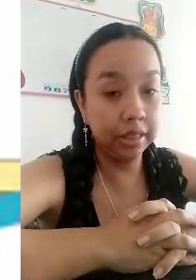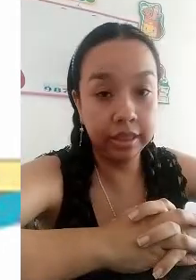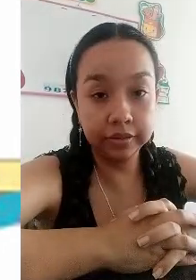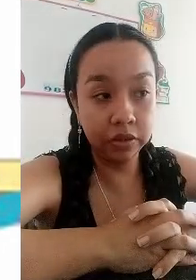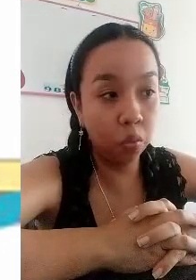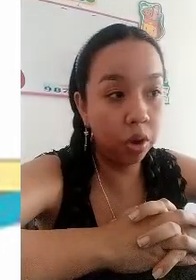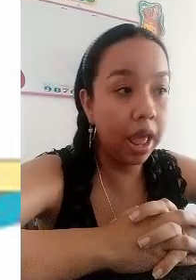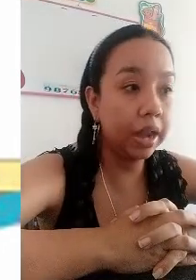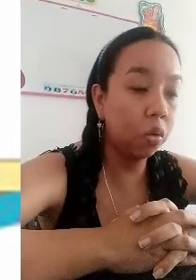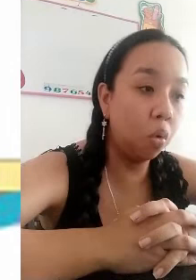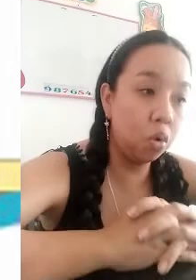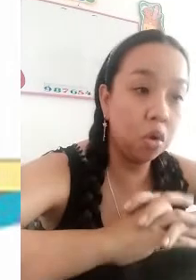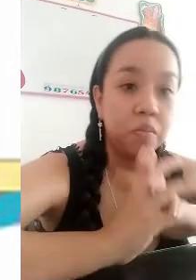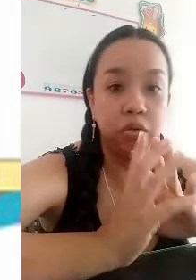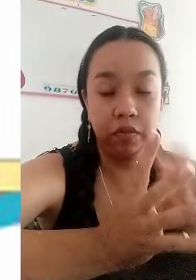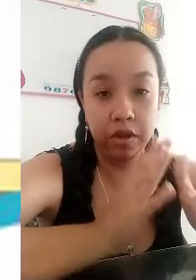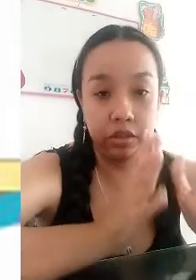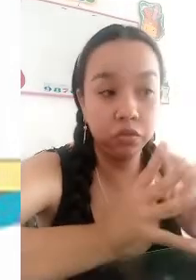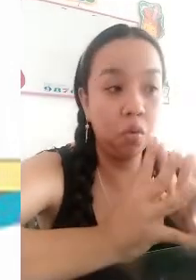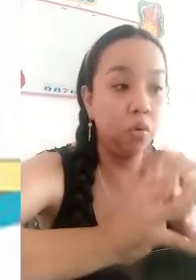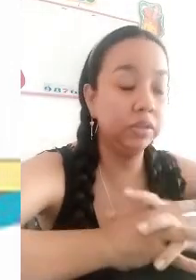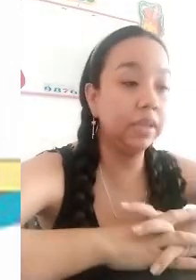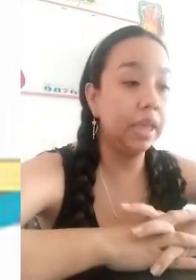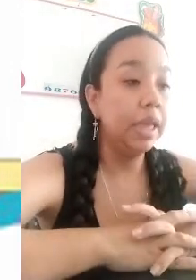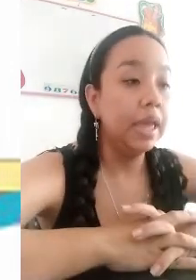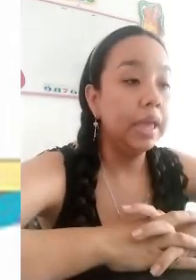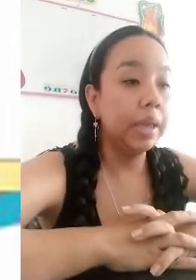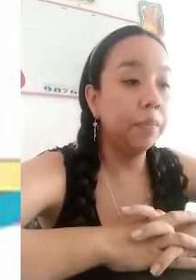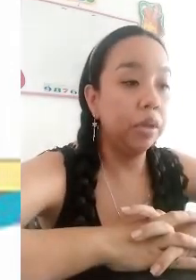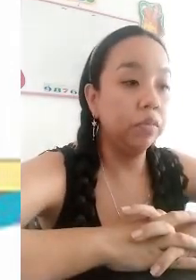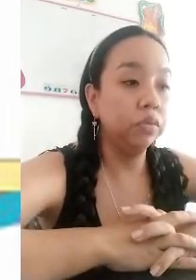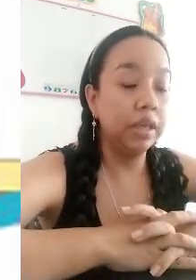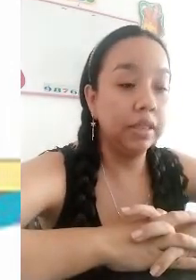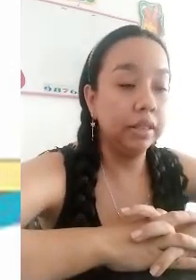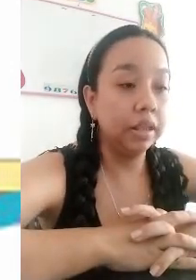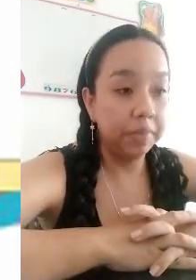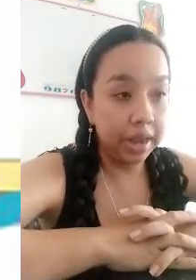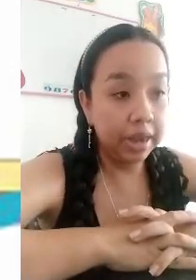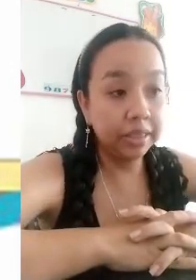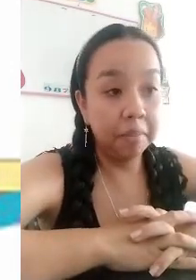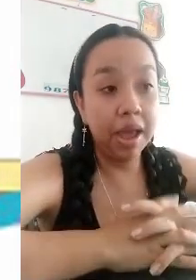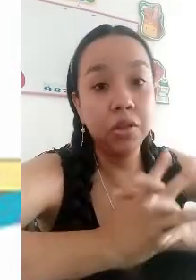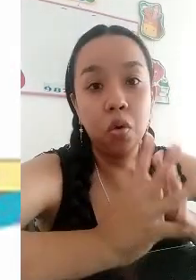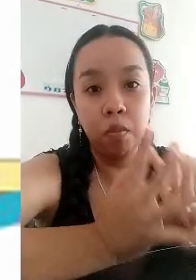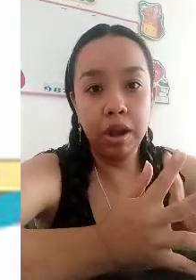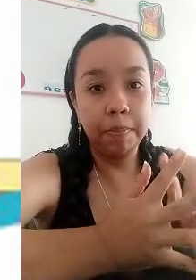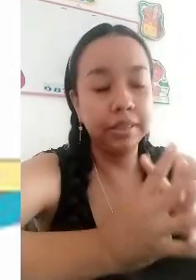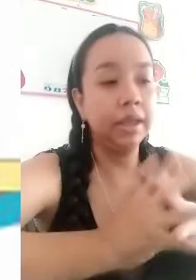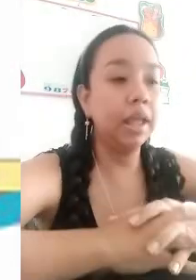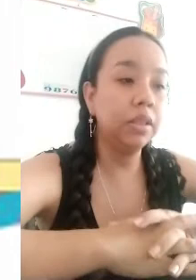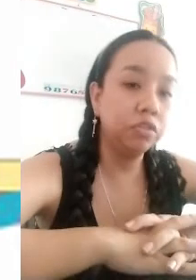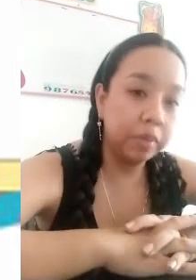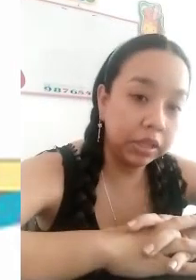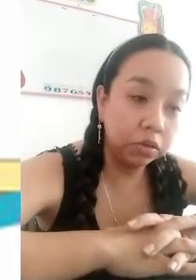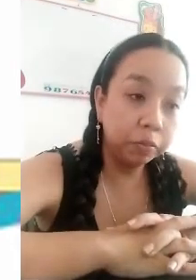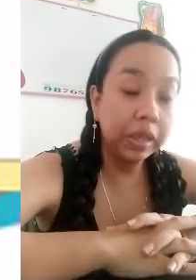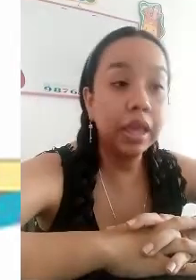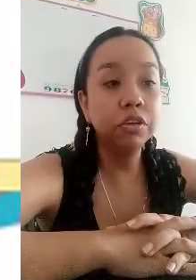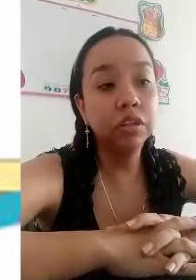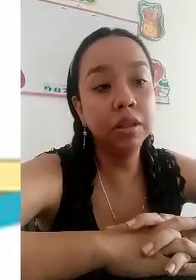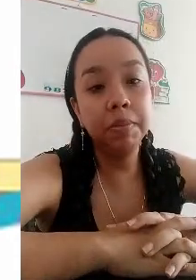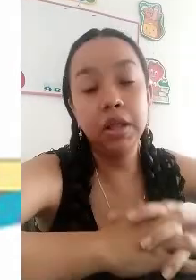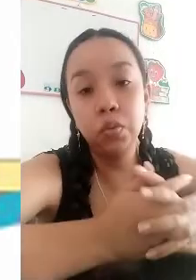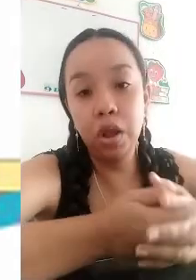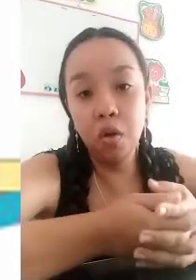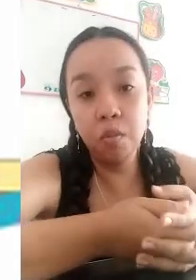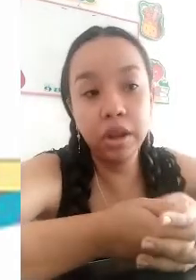la llanta circular, color, por los diferentes colores que podemos determinar, tamaño, como la pata grande, los paticos